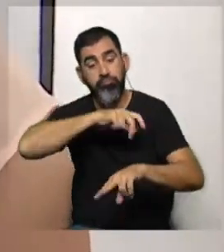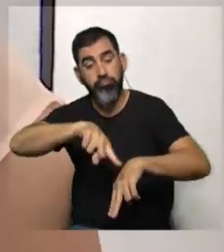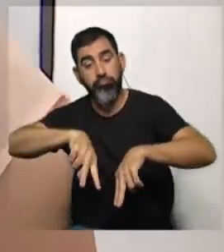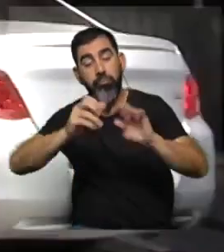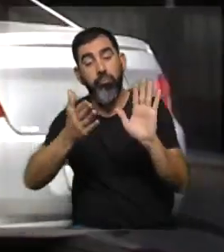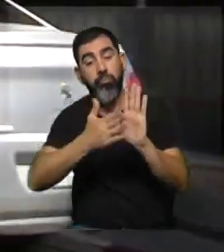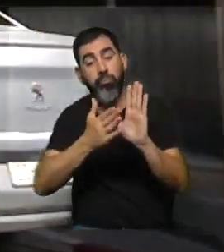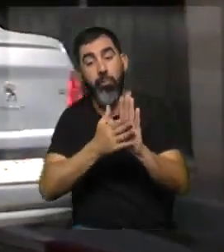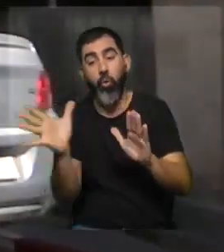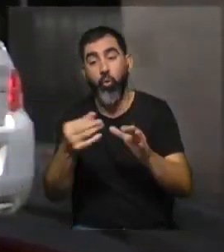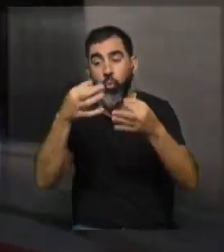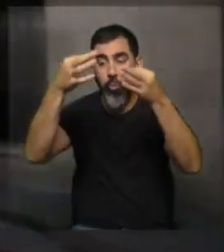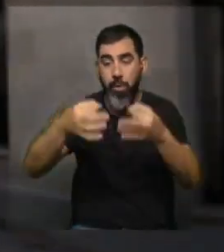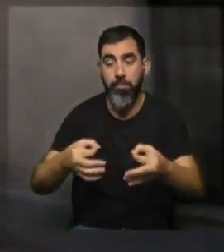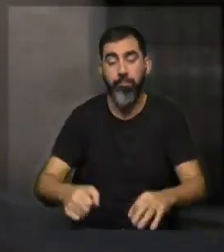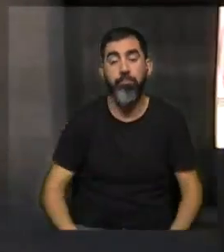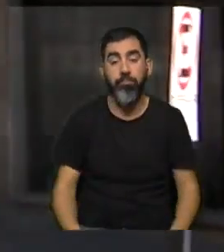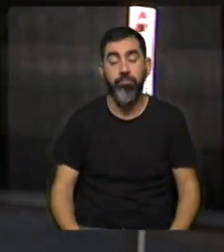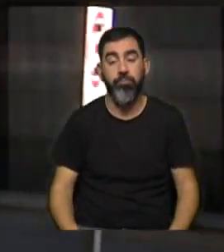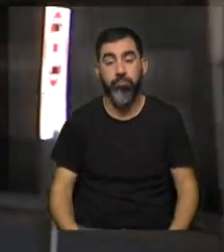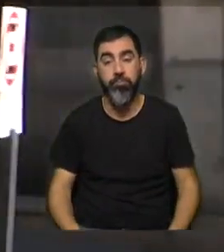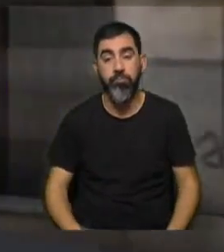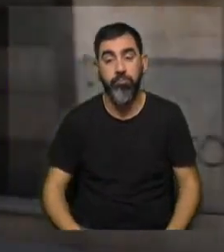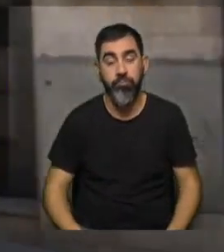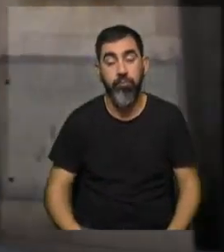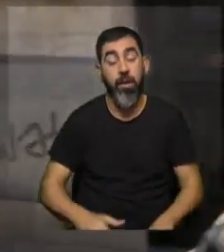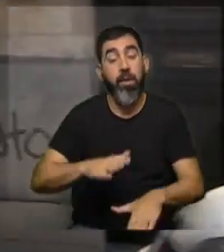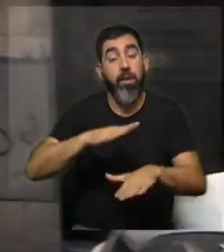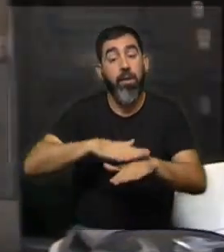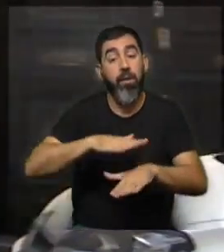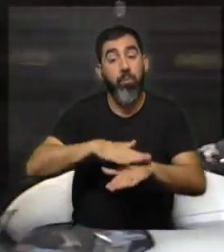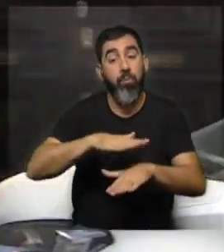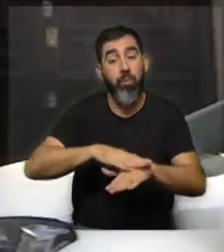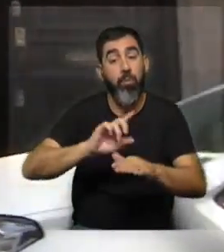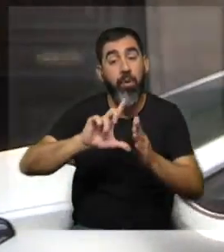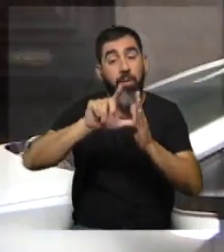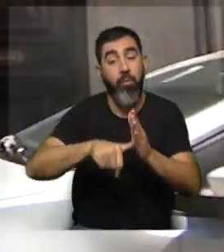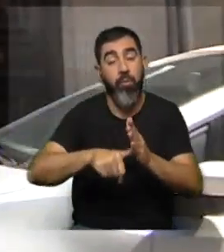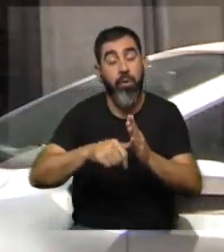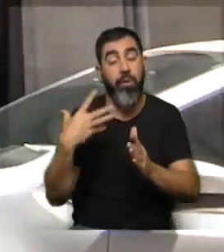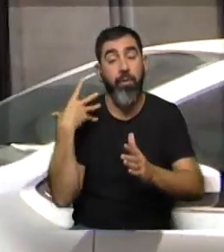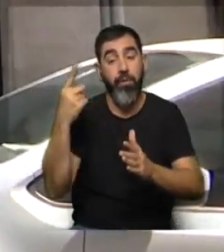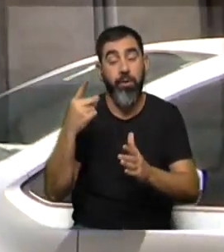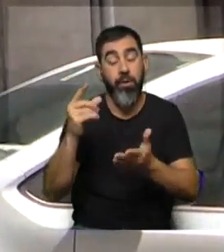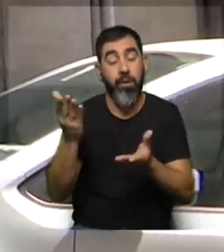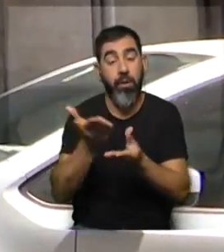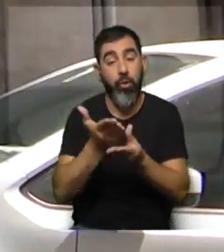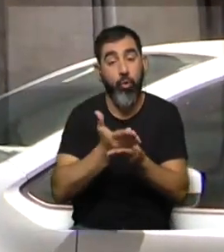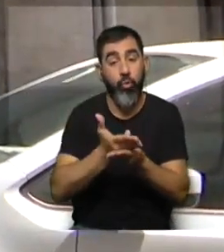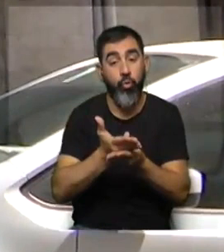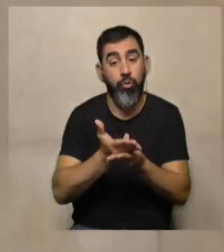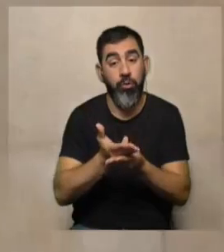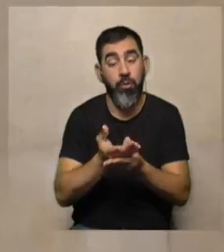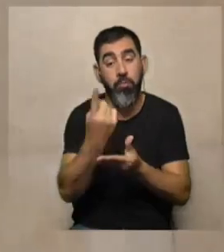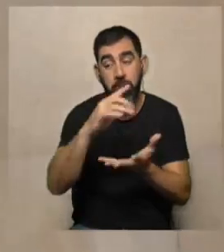constató que todo estaba correcto según sus descargos la responsabilidad por el atraso fue de la directora de sumarios a